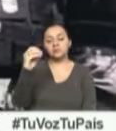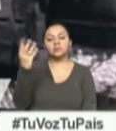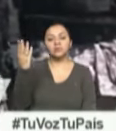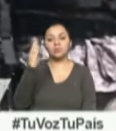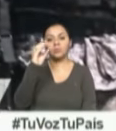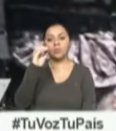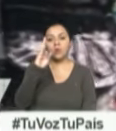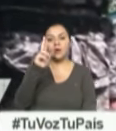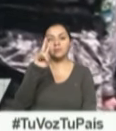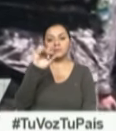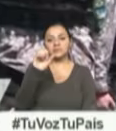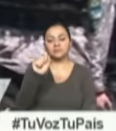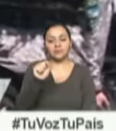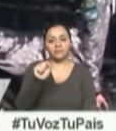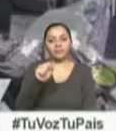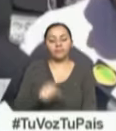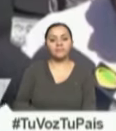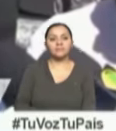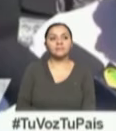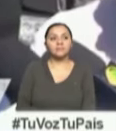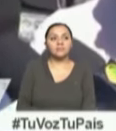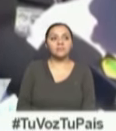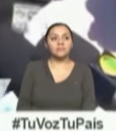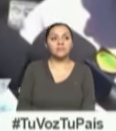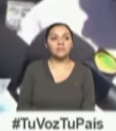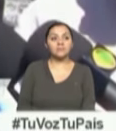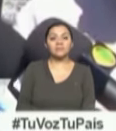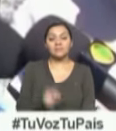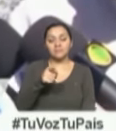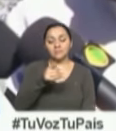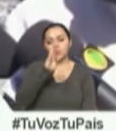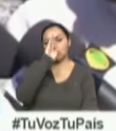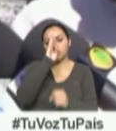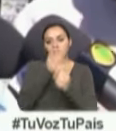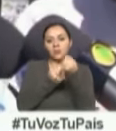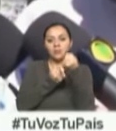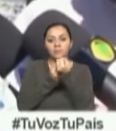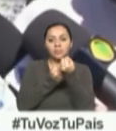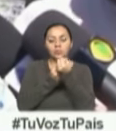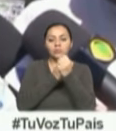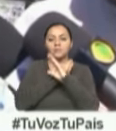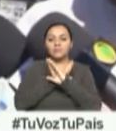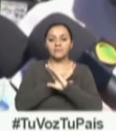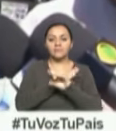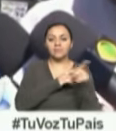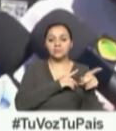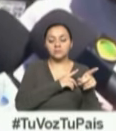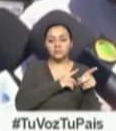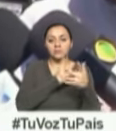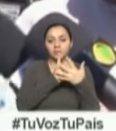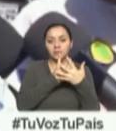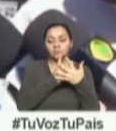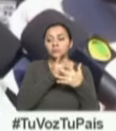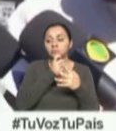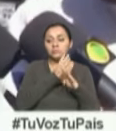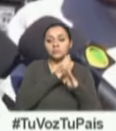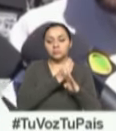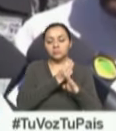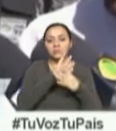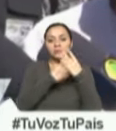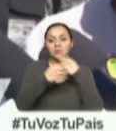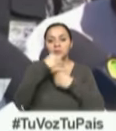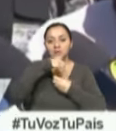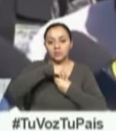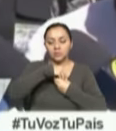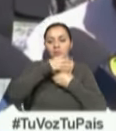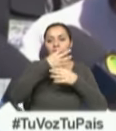Vista, en Roraima. Su misión es apoyar y ayudar a la defensa de los presidios, la defensa externa y la seguridad